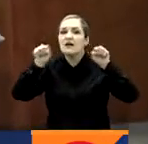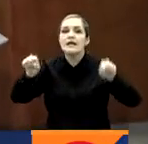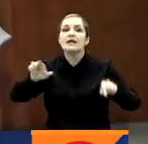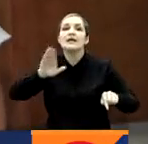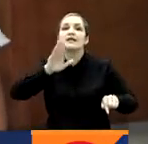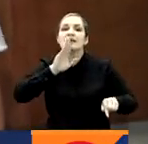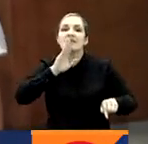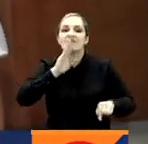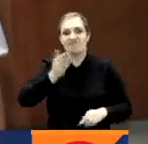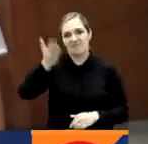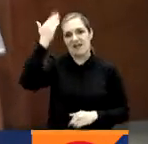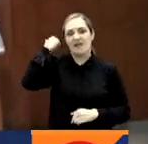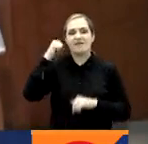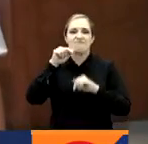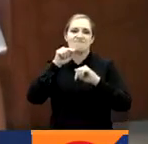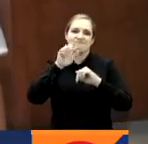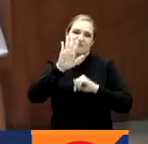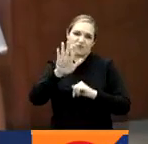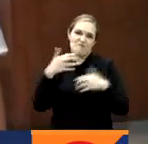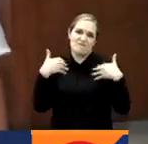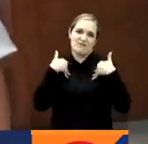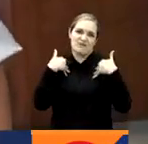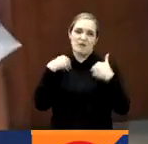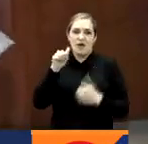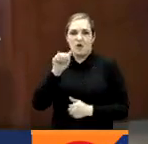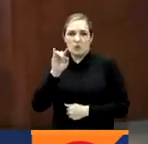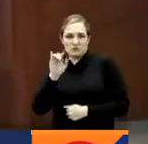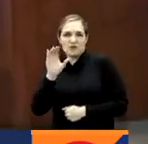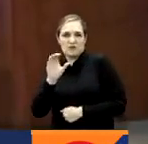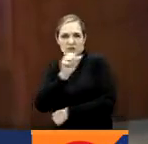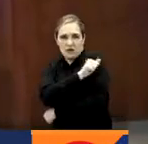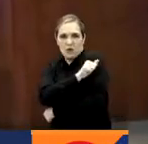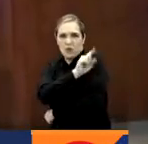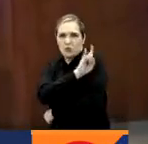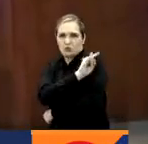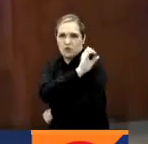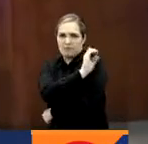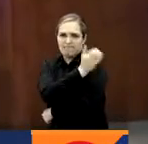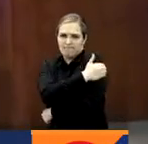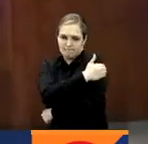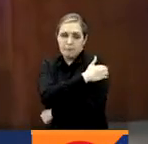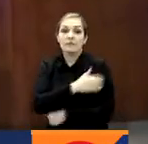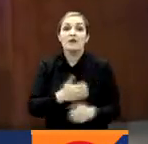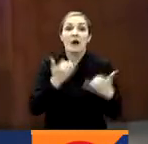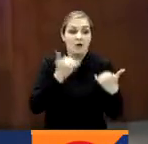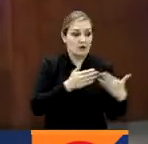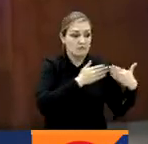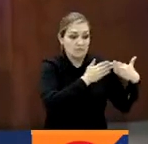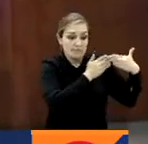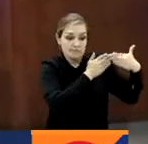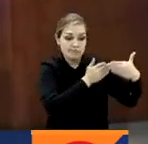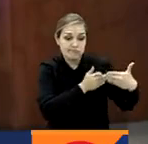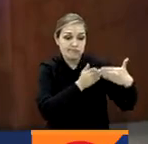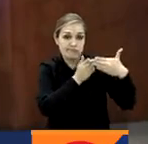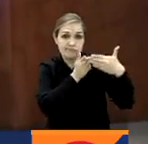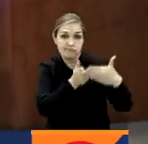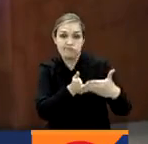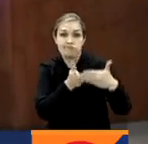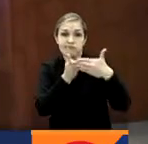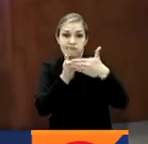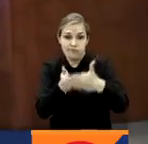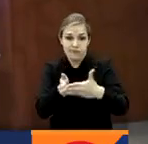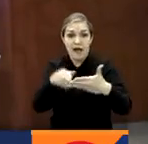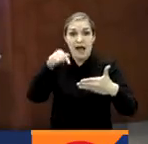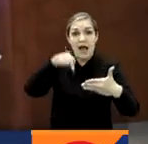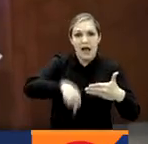las autodefensas. Pero hoy también recorrimos el río Magdalena desde Puerto Berrío en Antioquia y llegamos al departamento de Boyacá. Y ese es